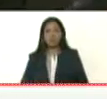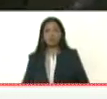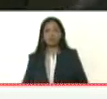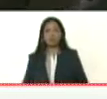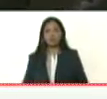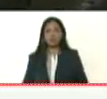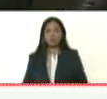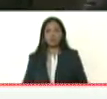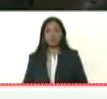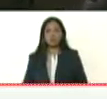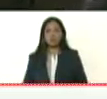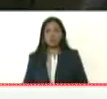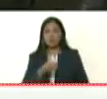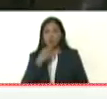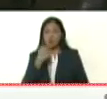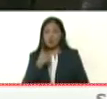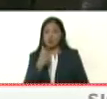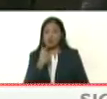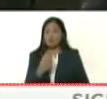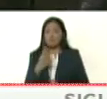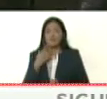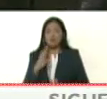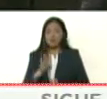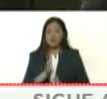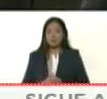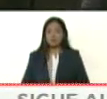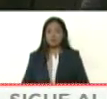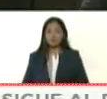Bueno, yo digo, Blanca,